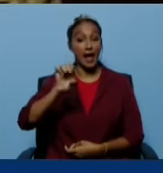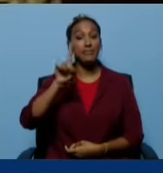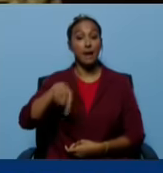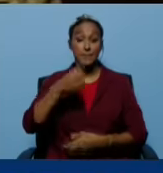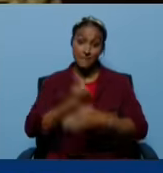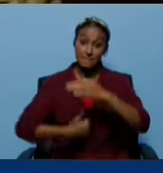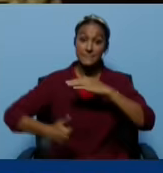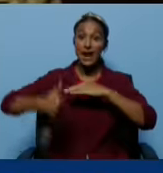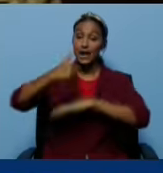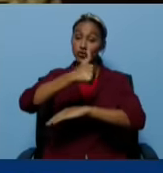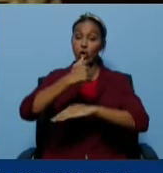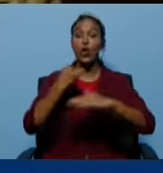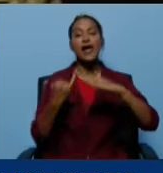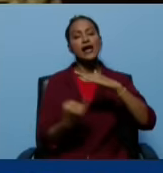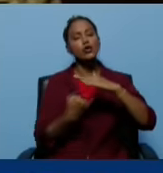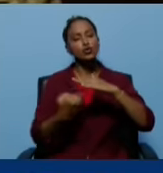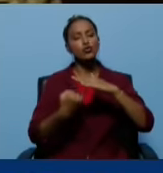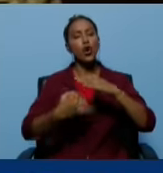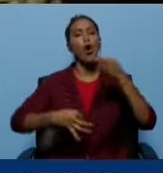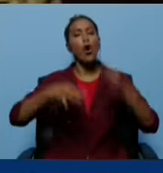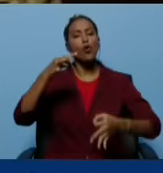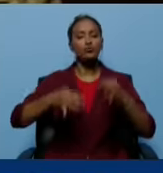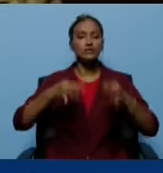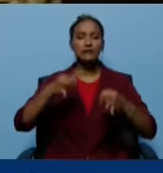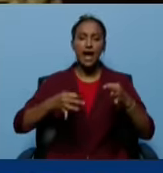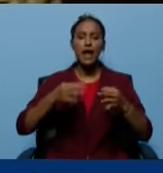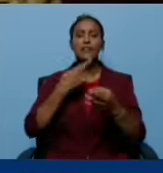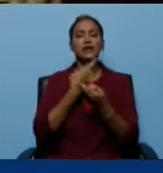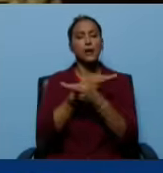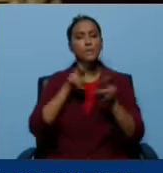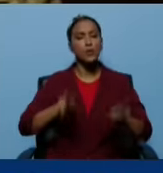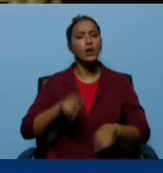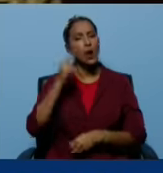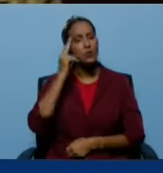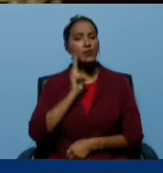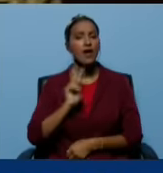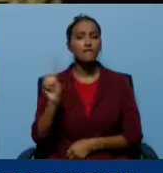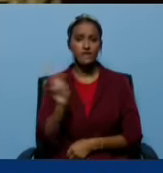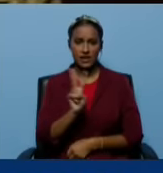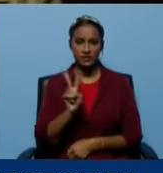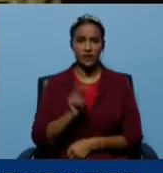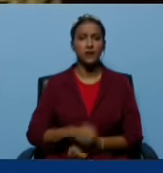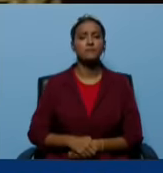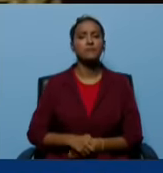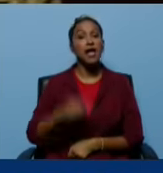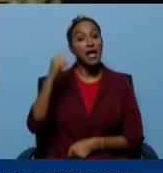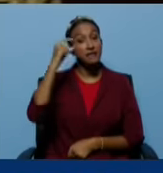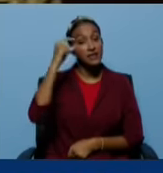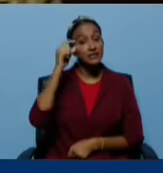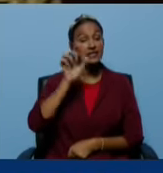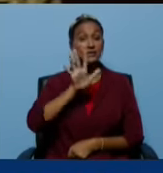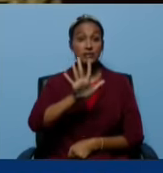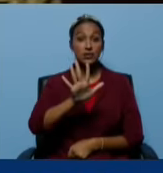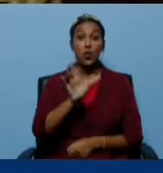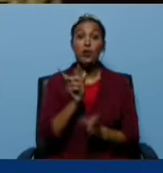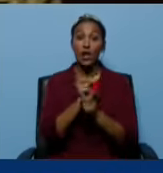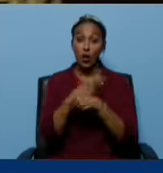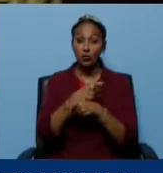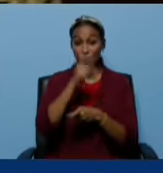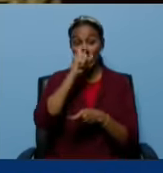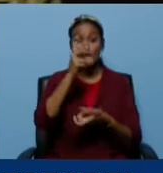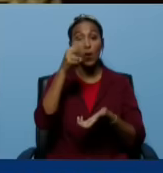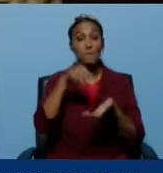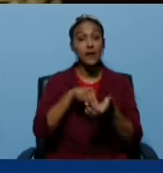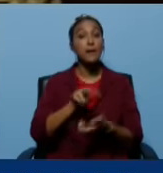poder electoral en la República Bolivariana de Venezuela, en fecha 5 de agosto del